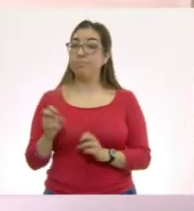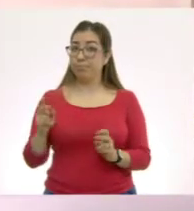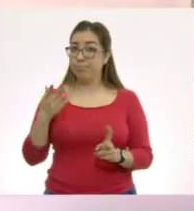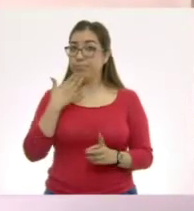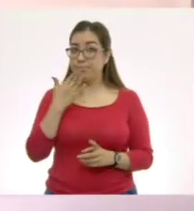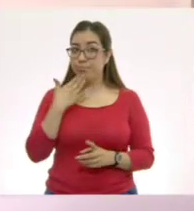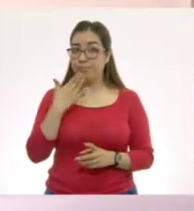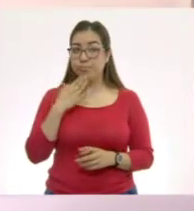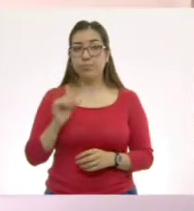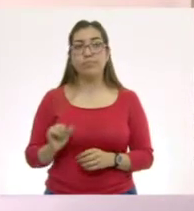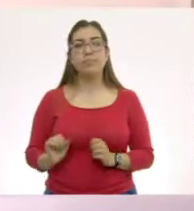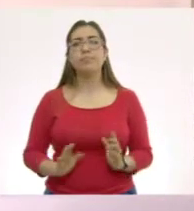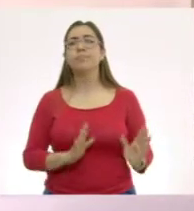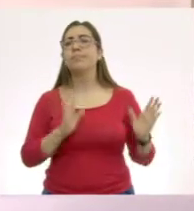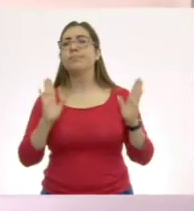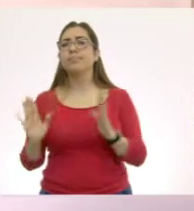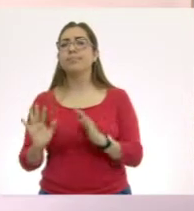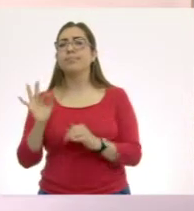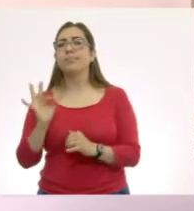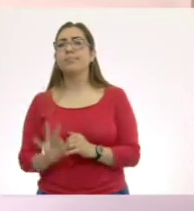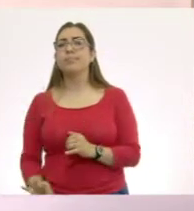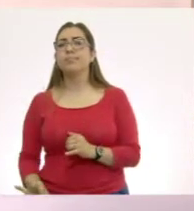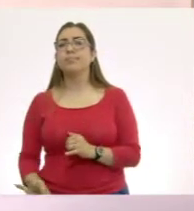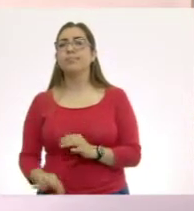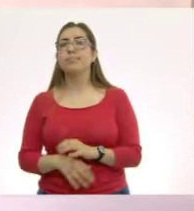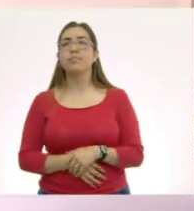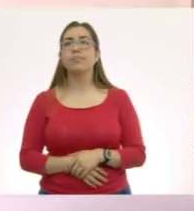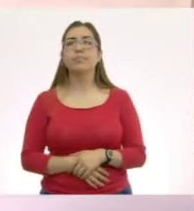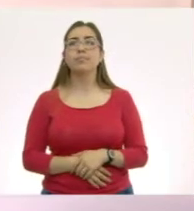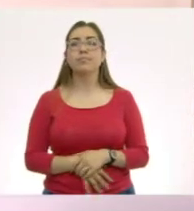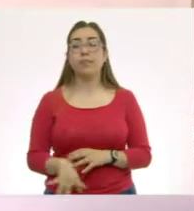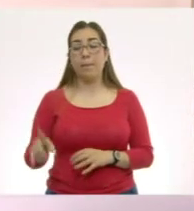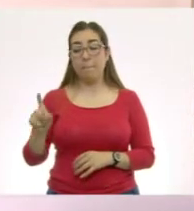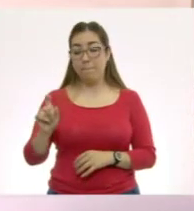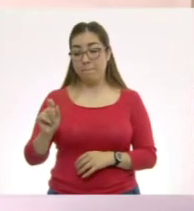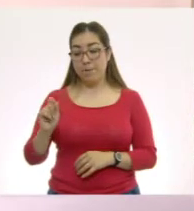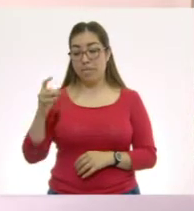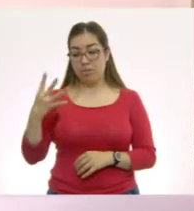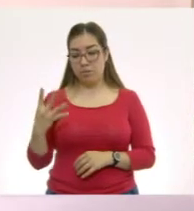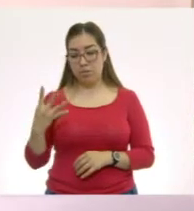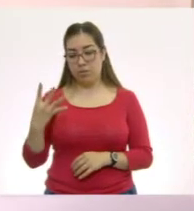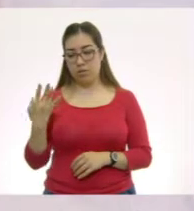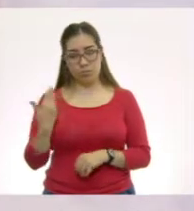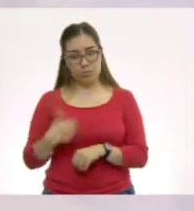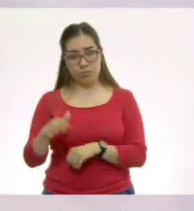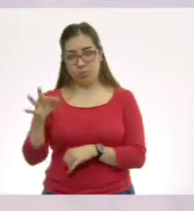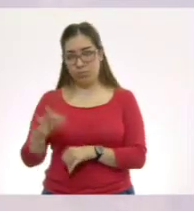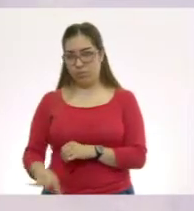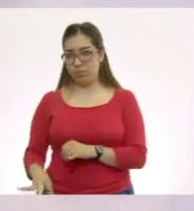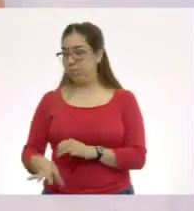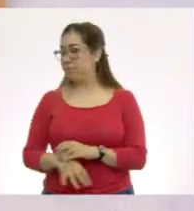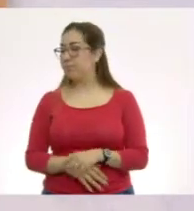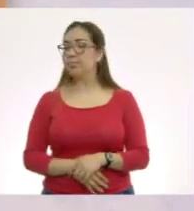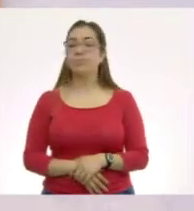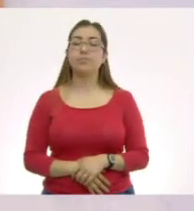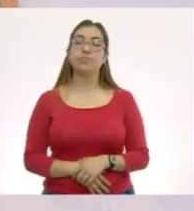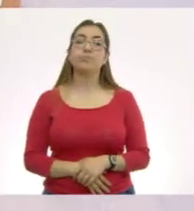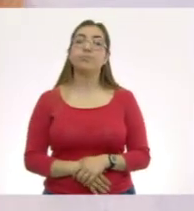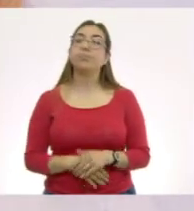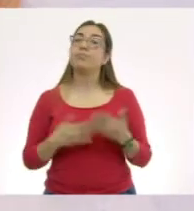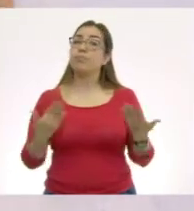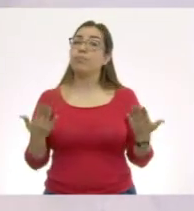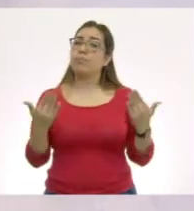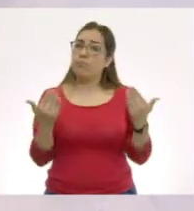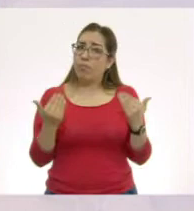bien. Y el último... Y el último sería 24. 24. Ahora, en la parte de